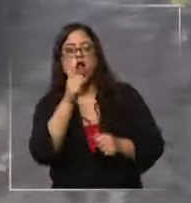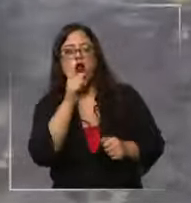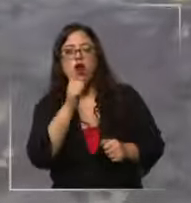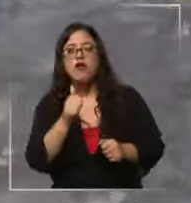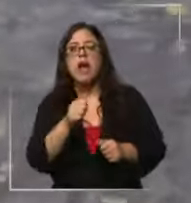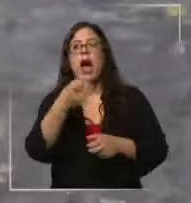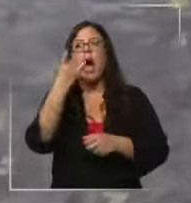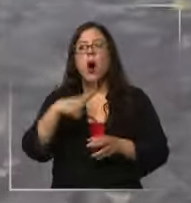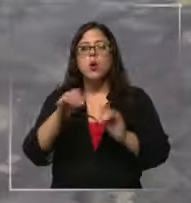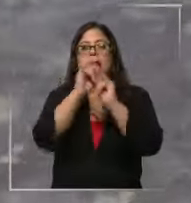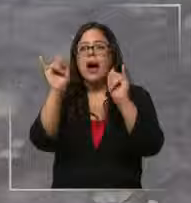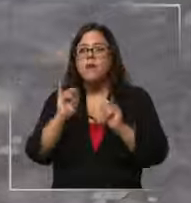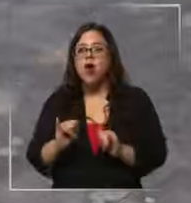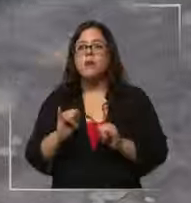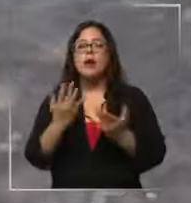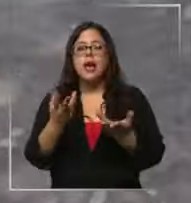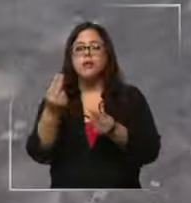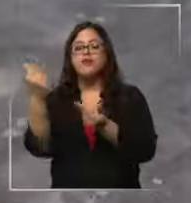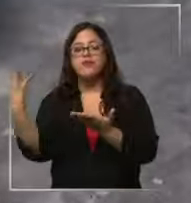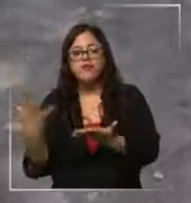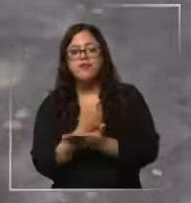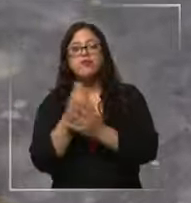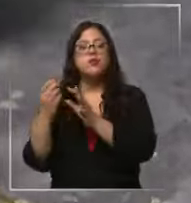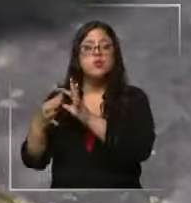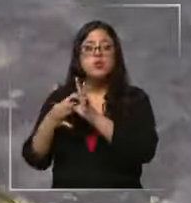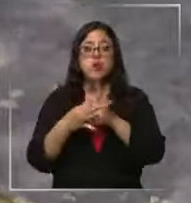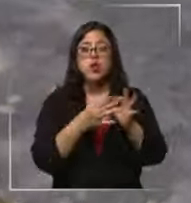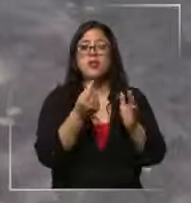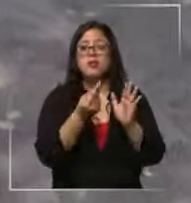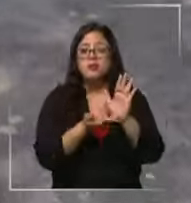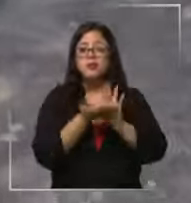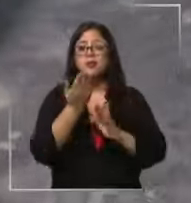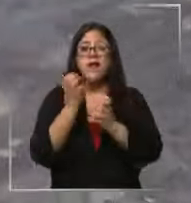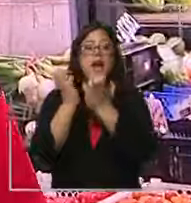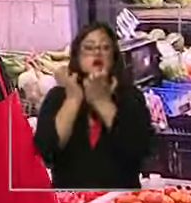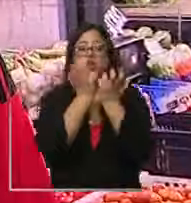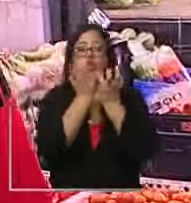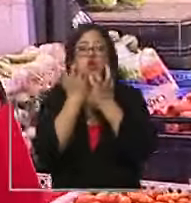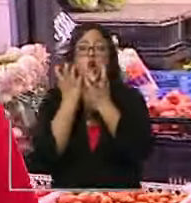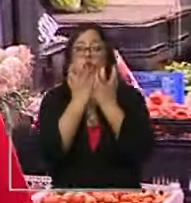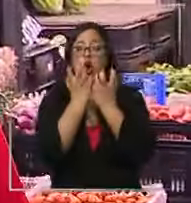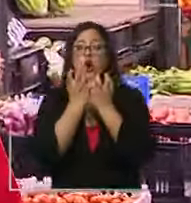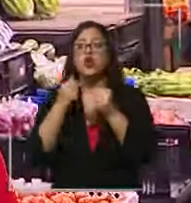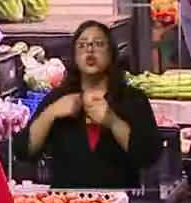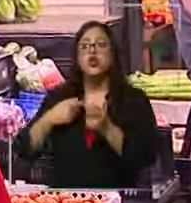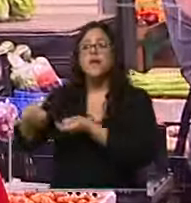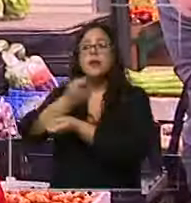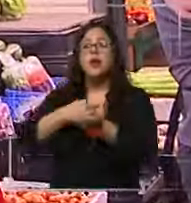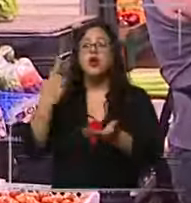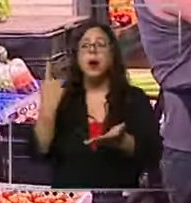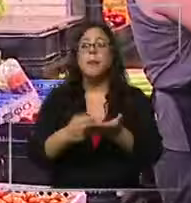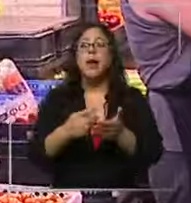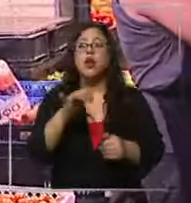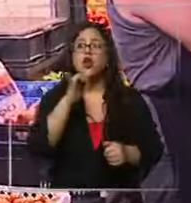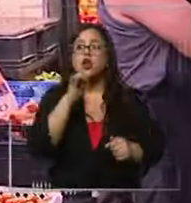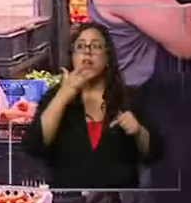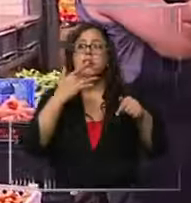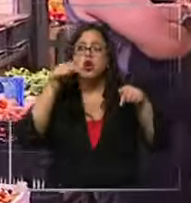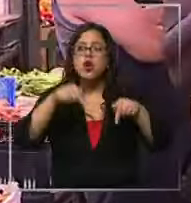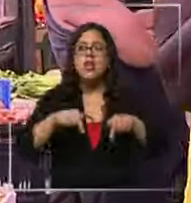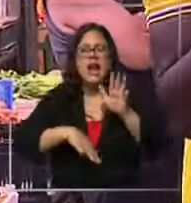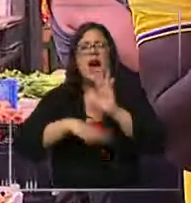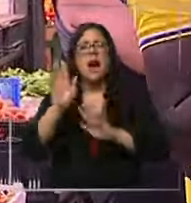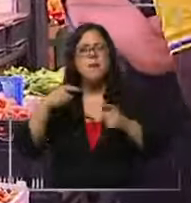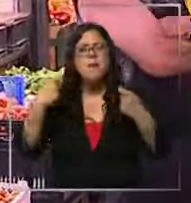la única forma de tener ganancias debido al aumento del costo del choclo. Yo estoy vendiendo a 1.000 pesos, no sé por qué hoy día llegaron más